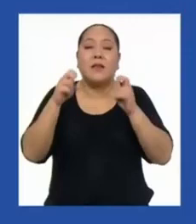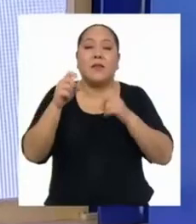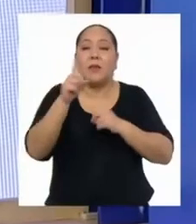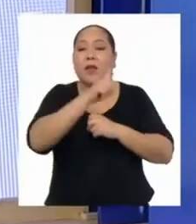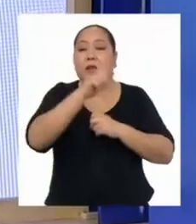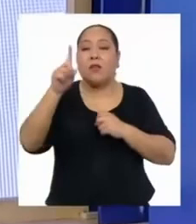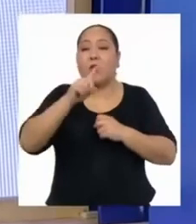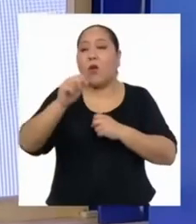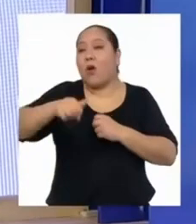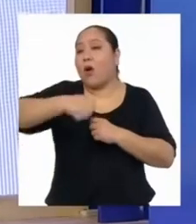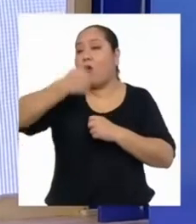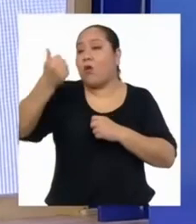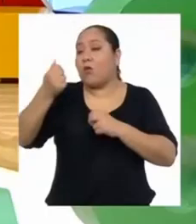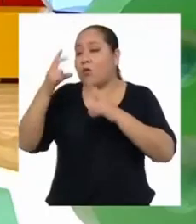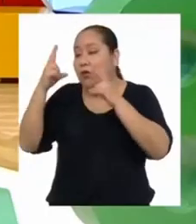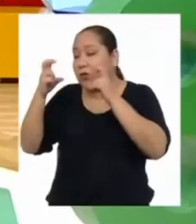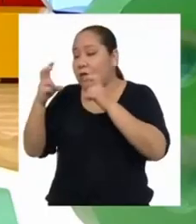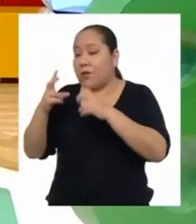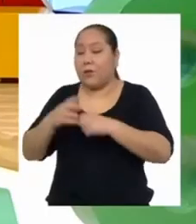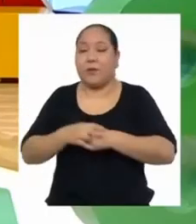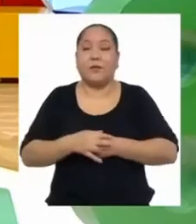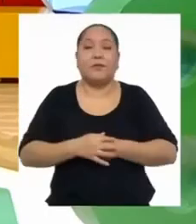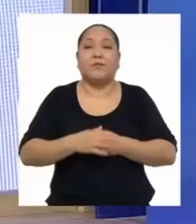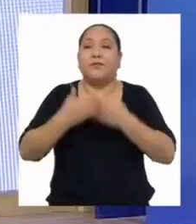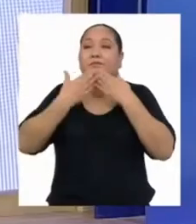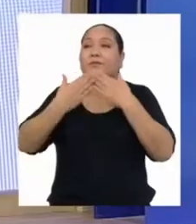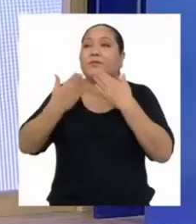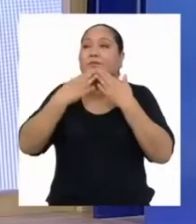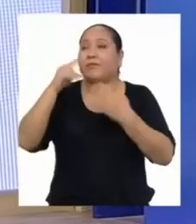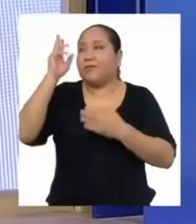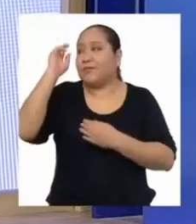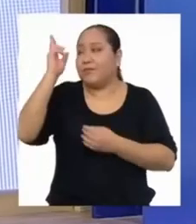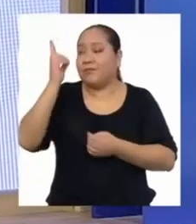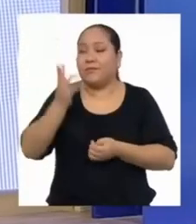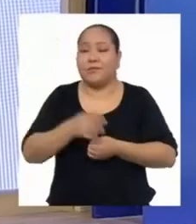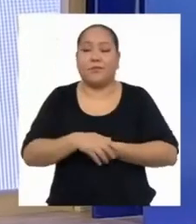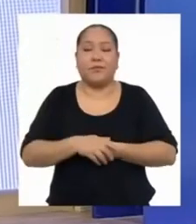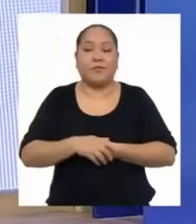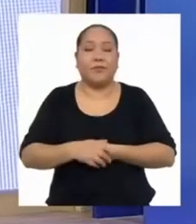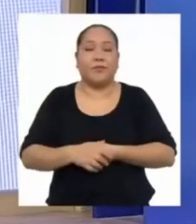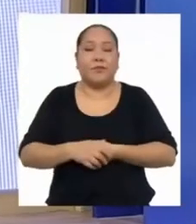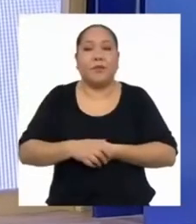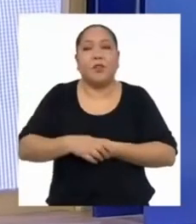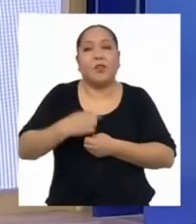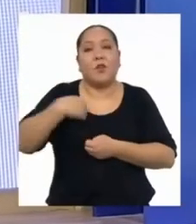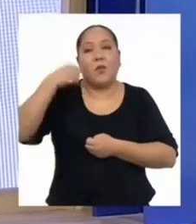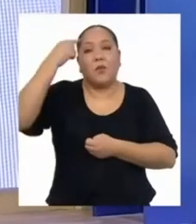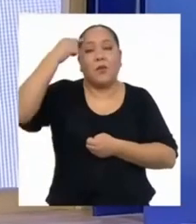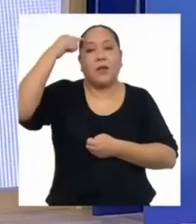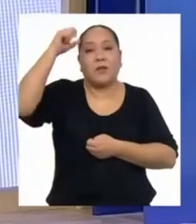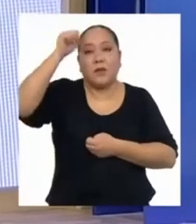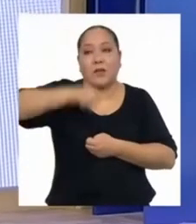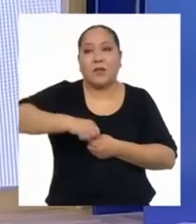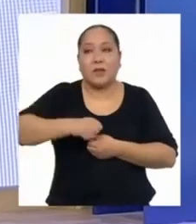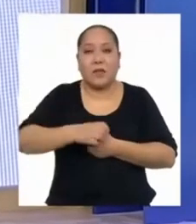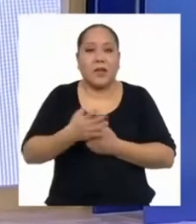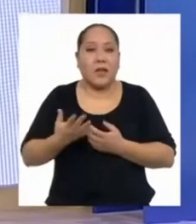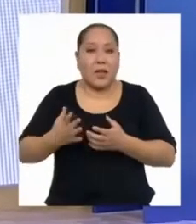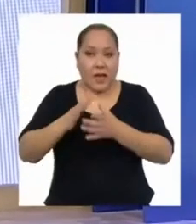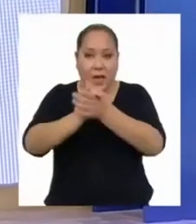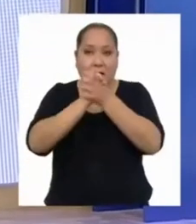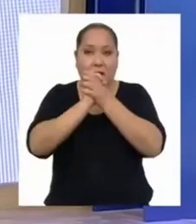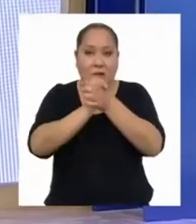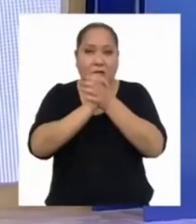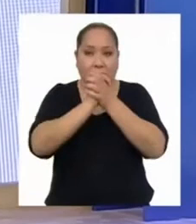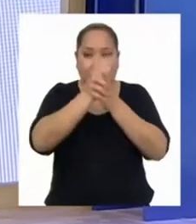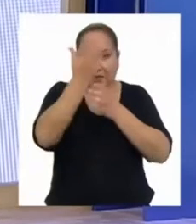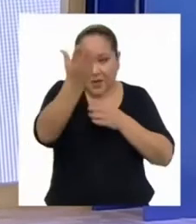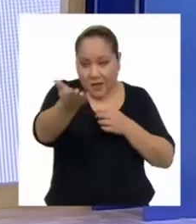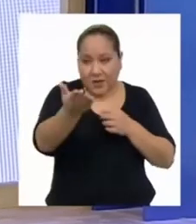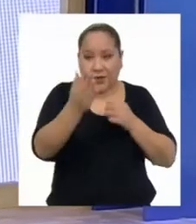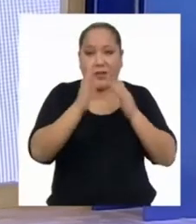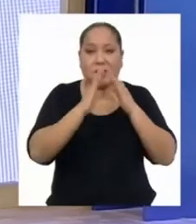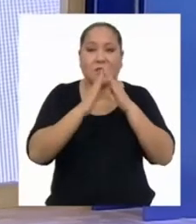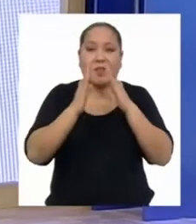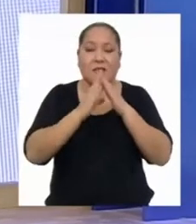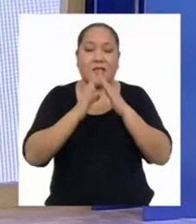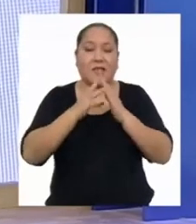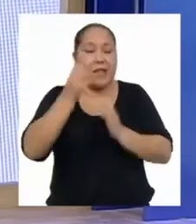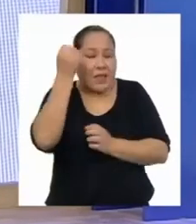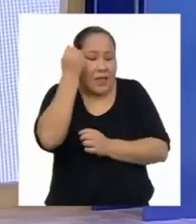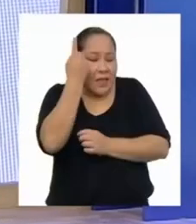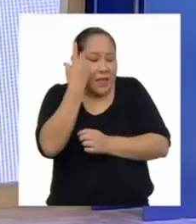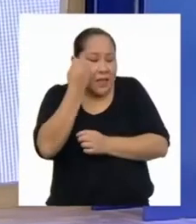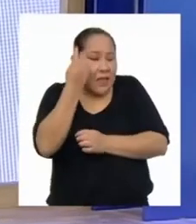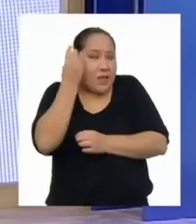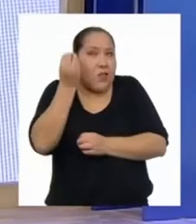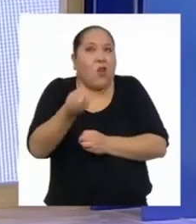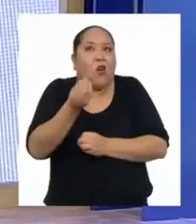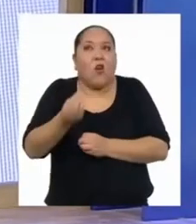asunto. Gracias, profesora. Estoy seguro de que nuestras amigas y amigos en casa han comprendido cómo